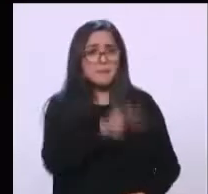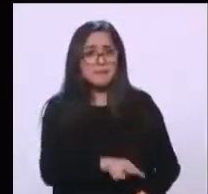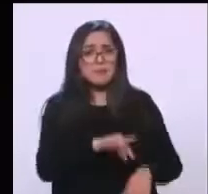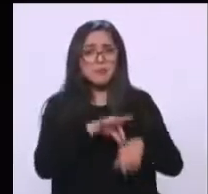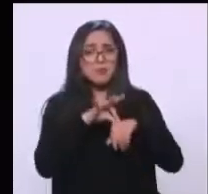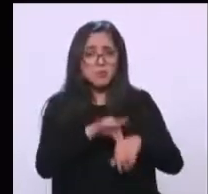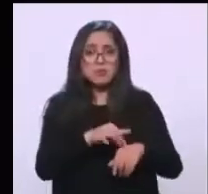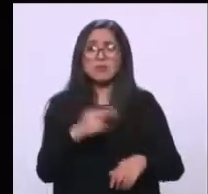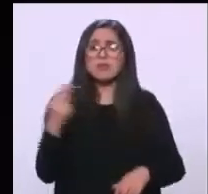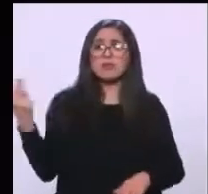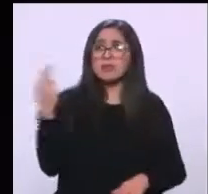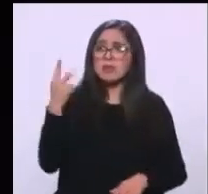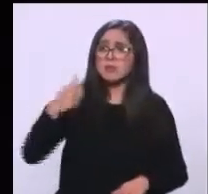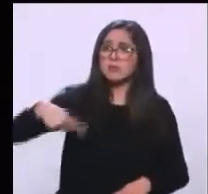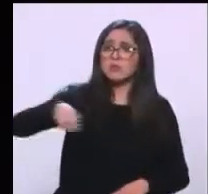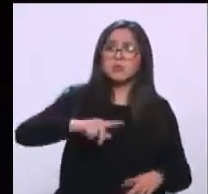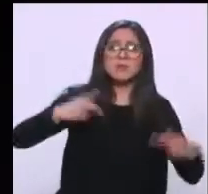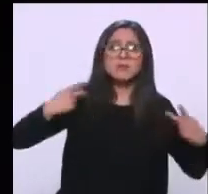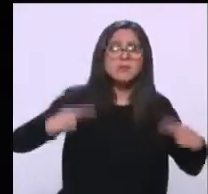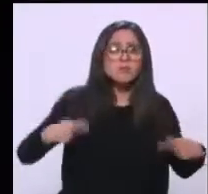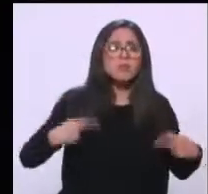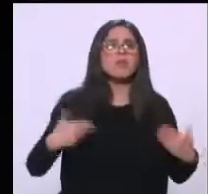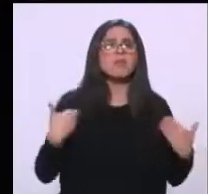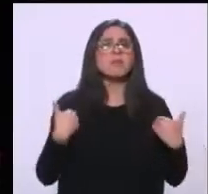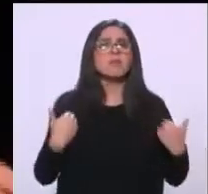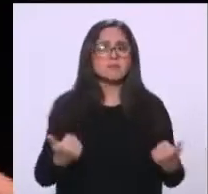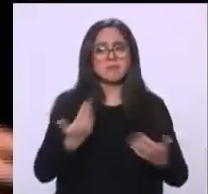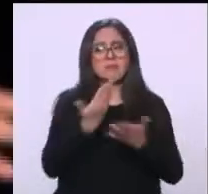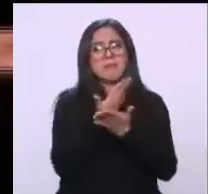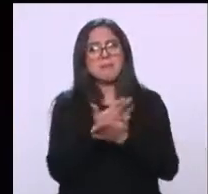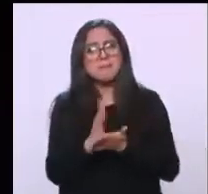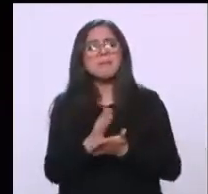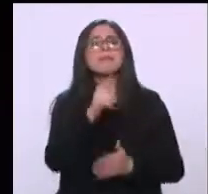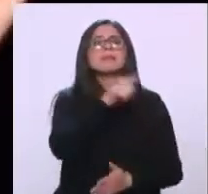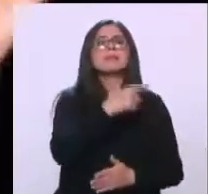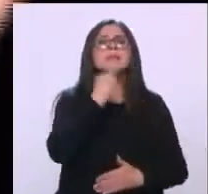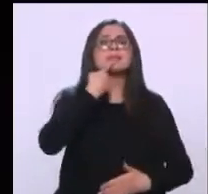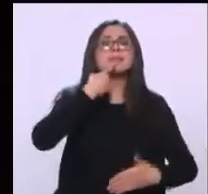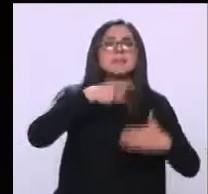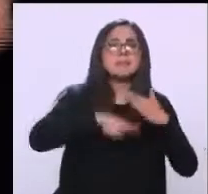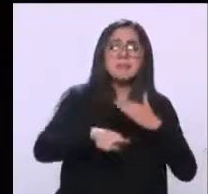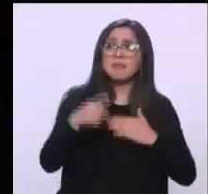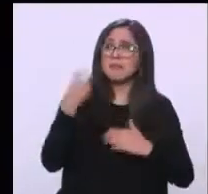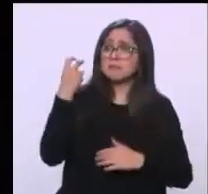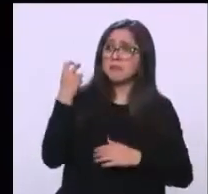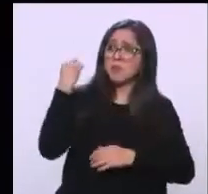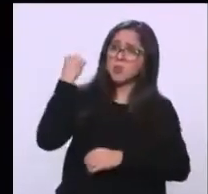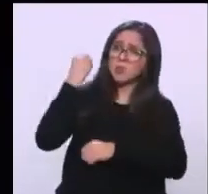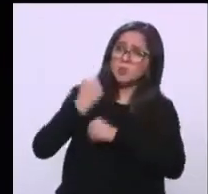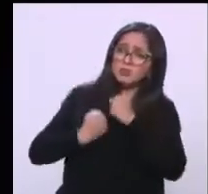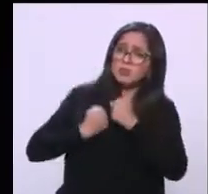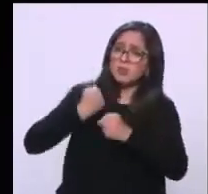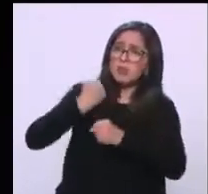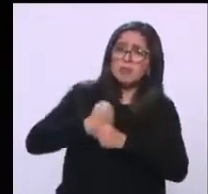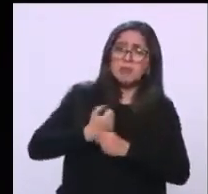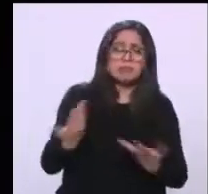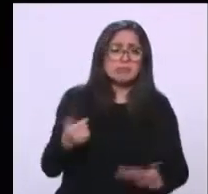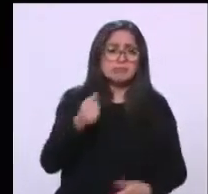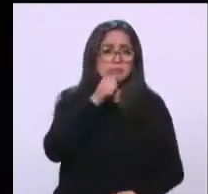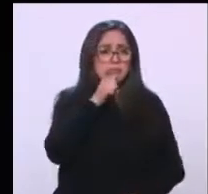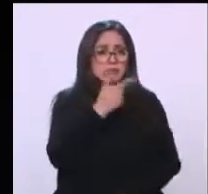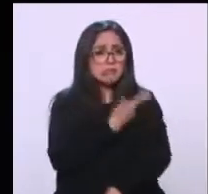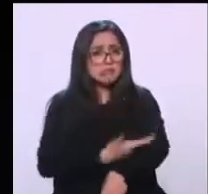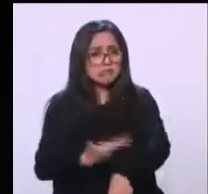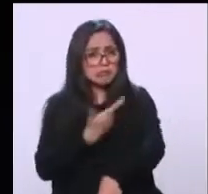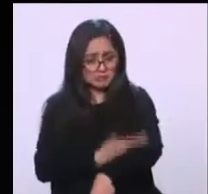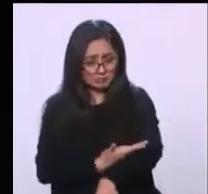tiene que contextualizar, ¿no? Y que son además de demandas que llevan años, ¿no? Y que no se han podido resolver. Creo que